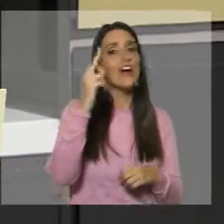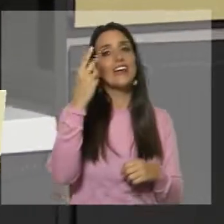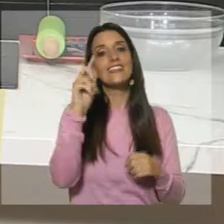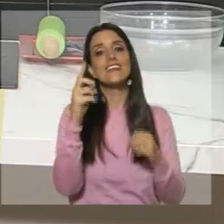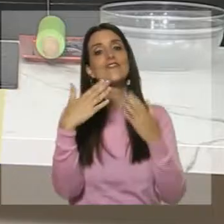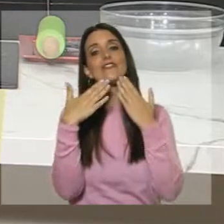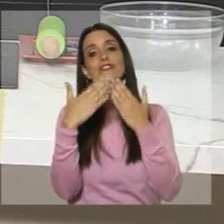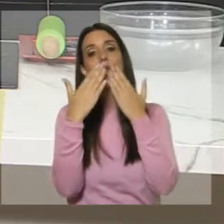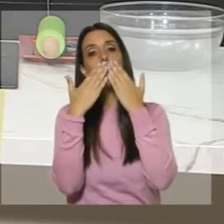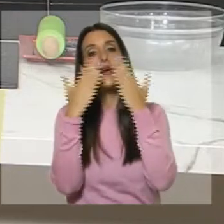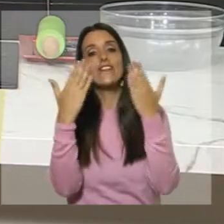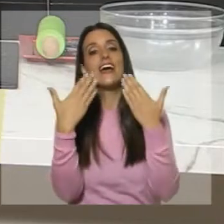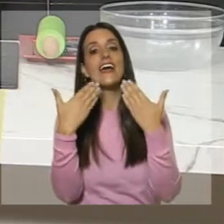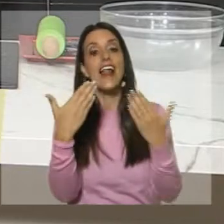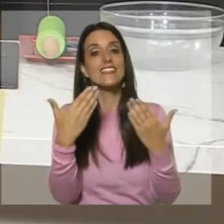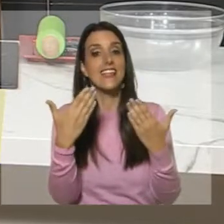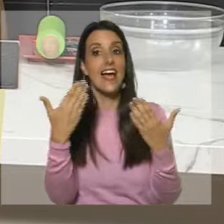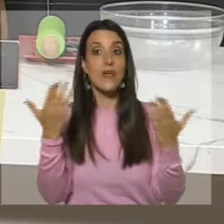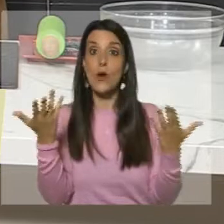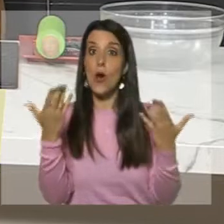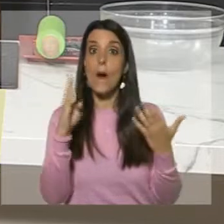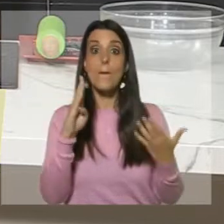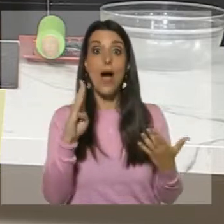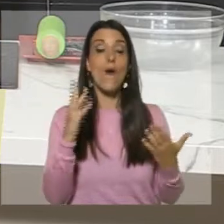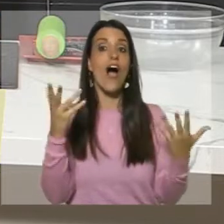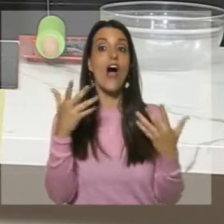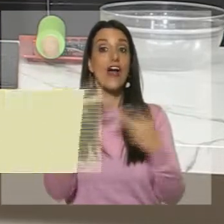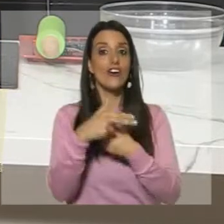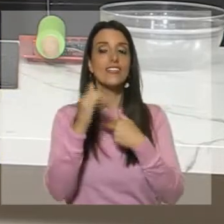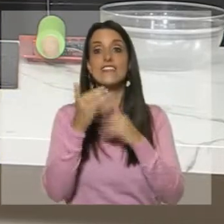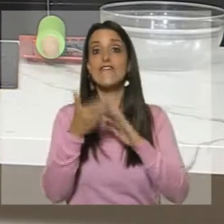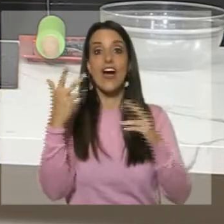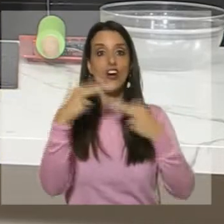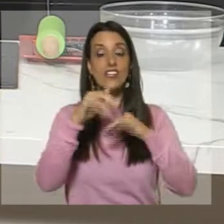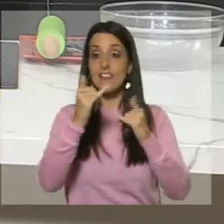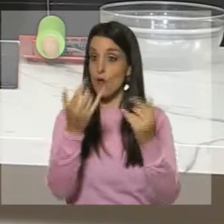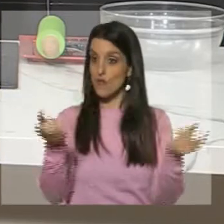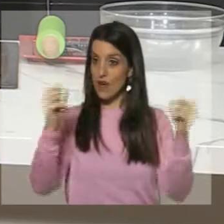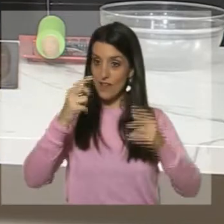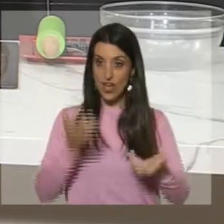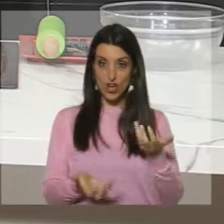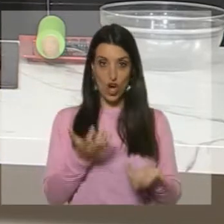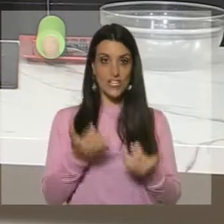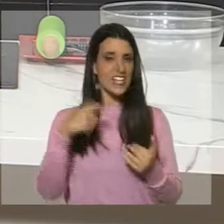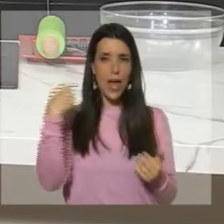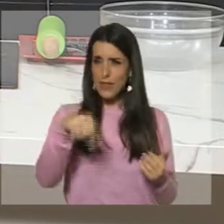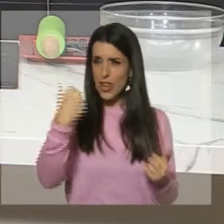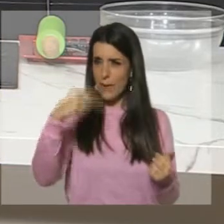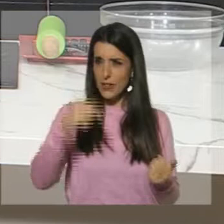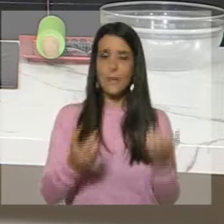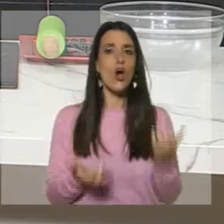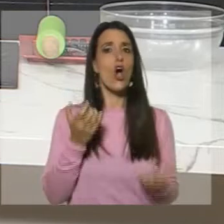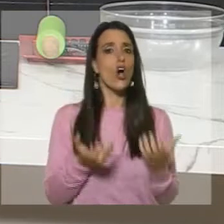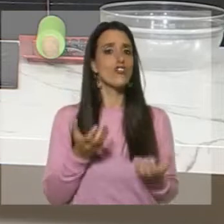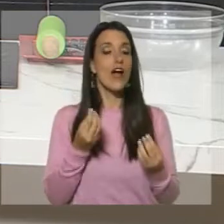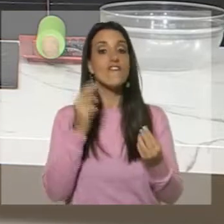beso gigante y gracias, como siempre. Pauli, ¿nos vamos a la tanda? Nos vamos a la tanda, pero ya volvemos. A cocinar. Dale que nos tenemos que poner a cocinar.